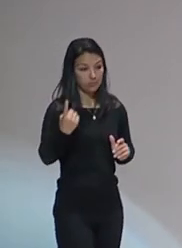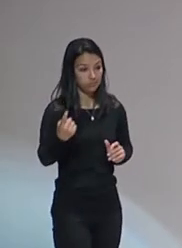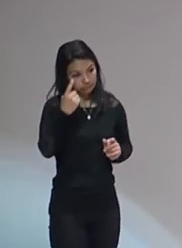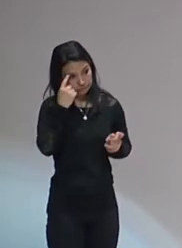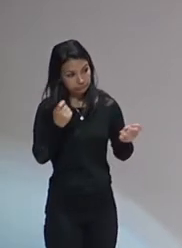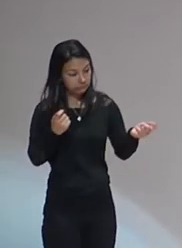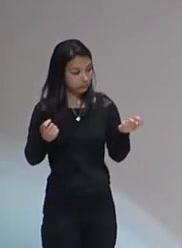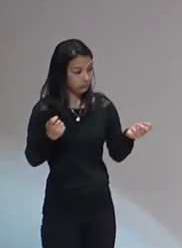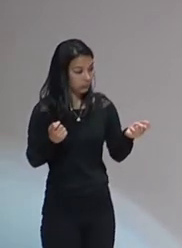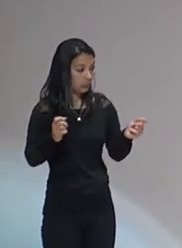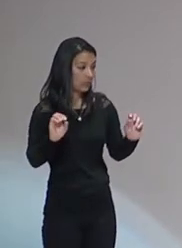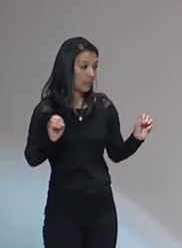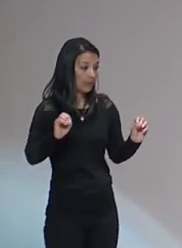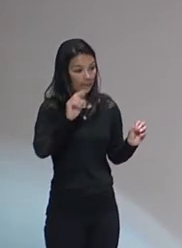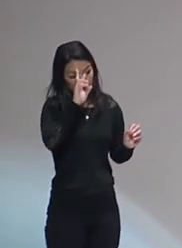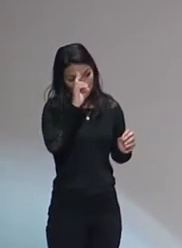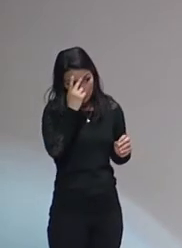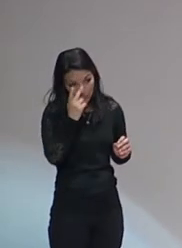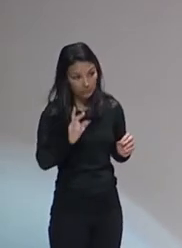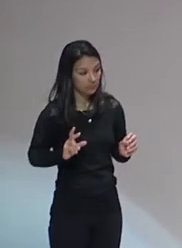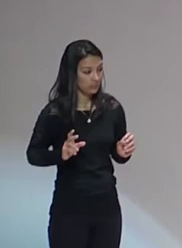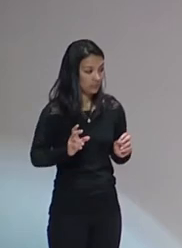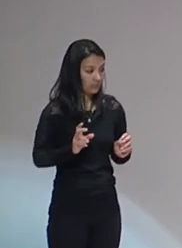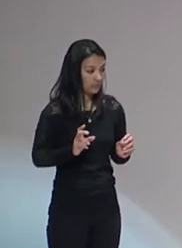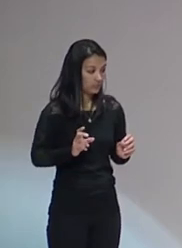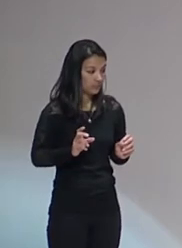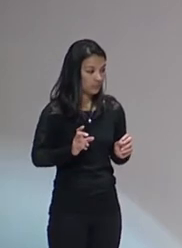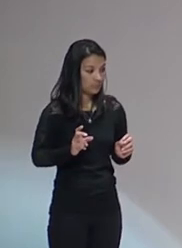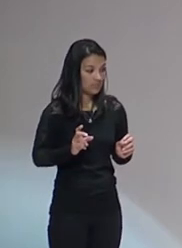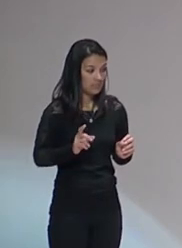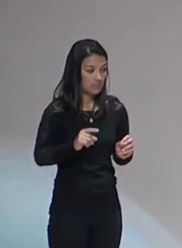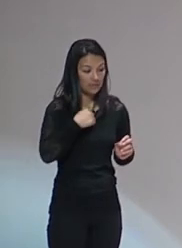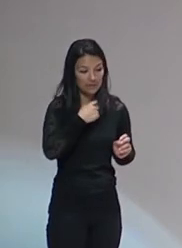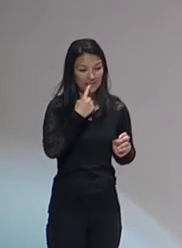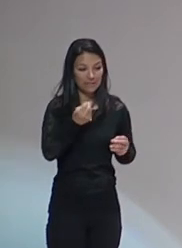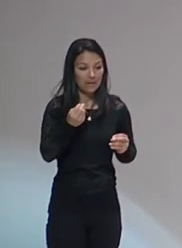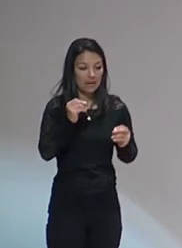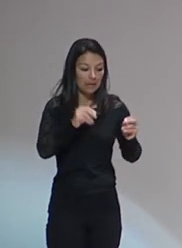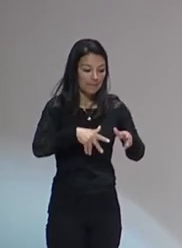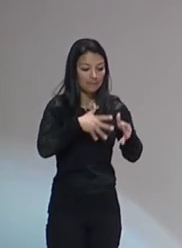fue educado para enseñar